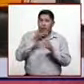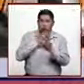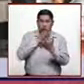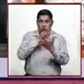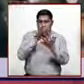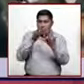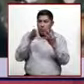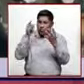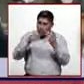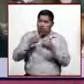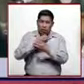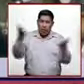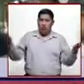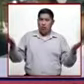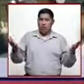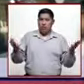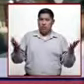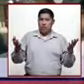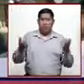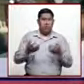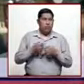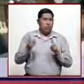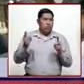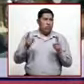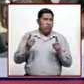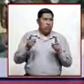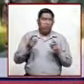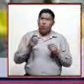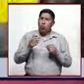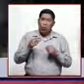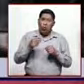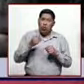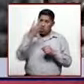habían acumulado presumiblemente en el